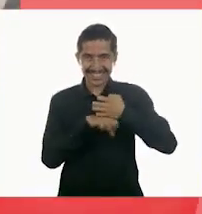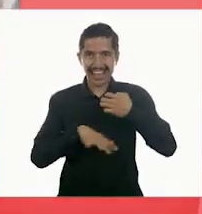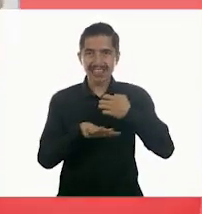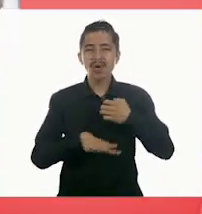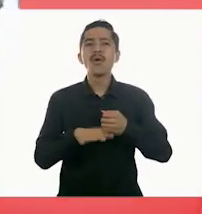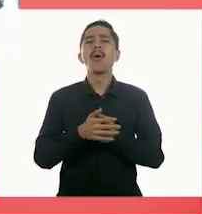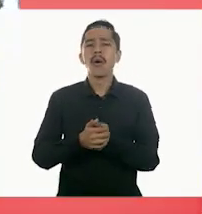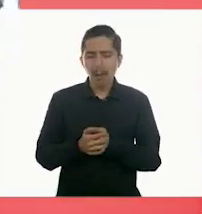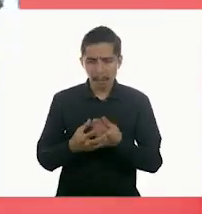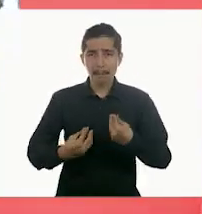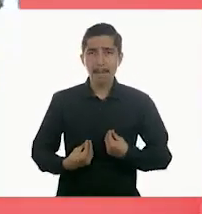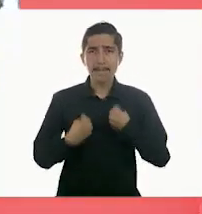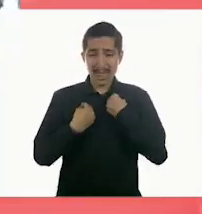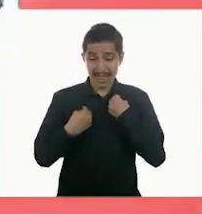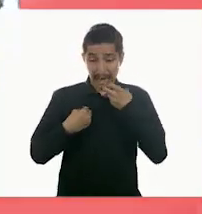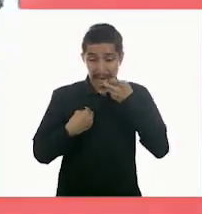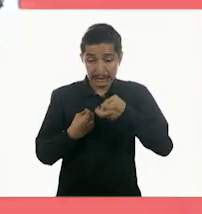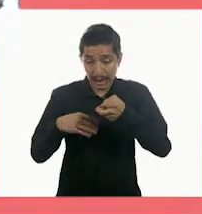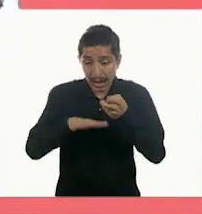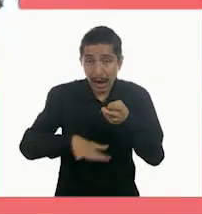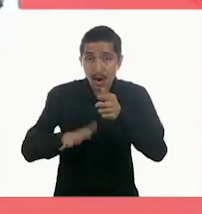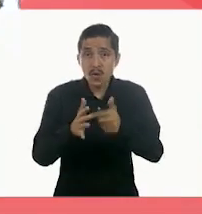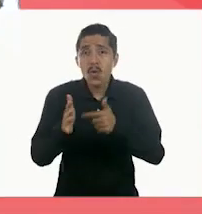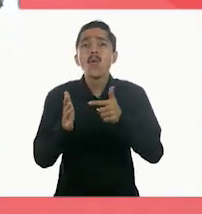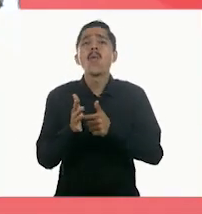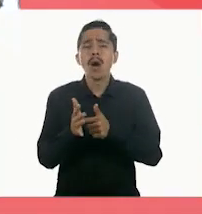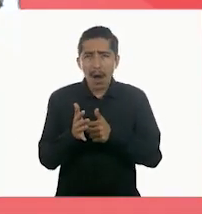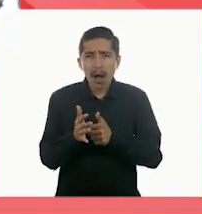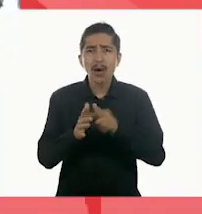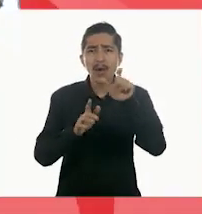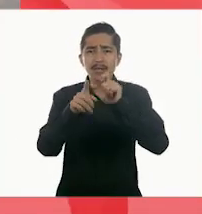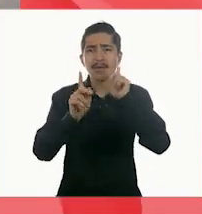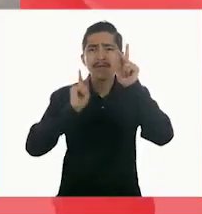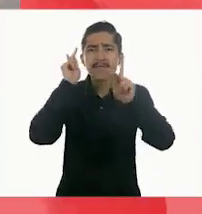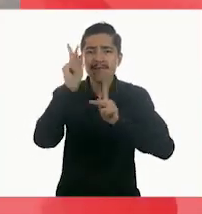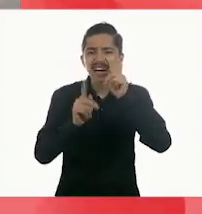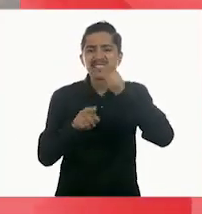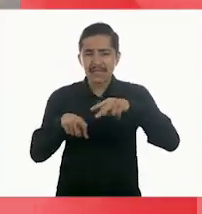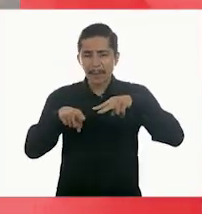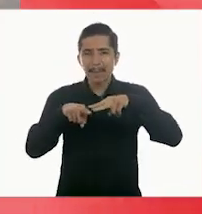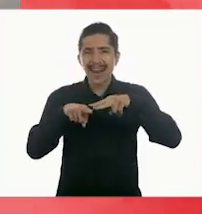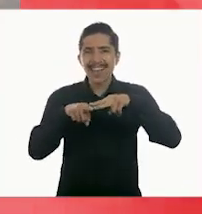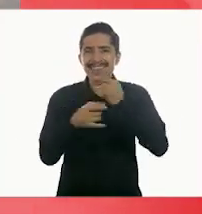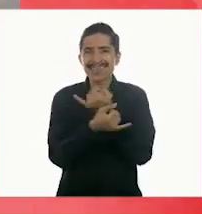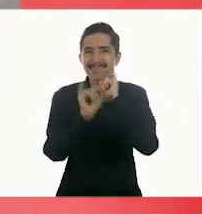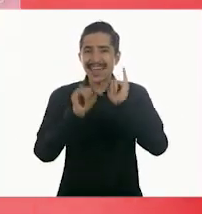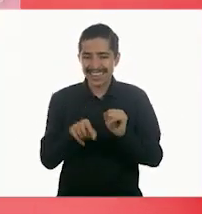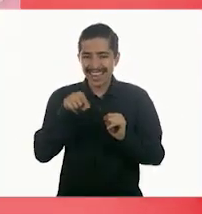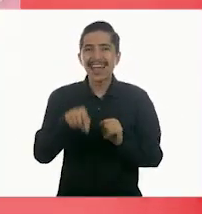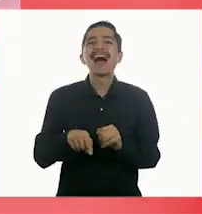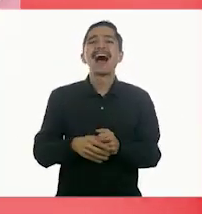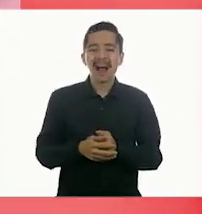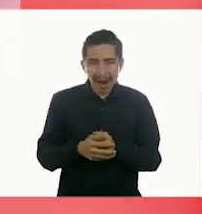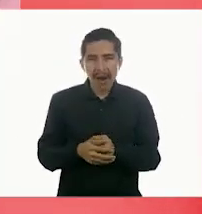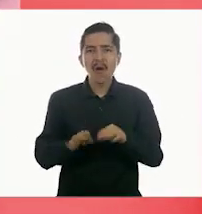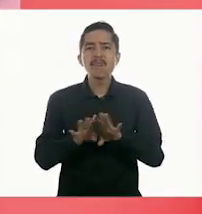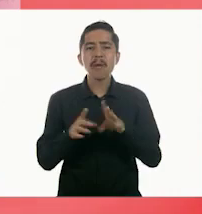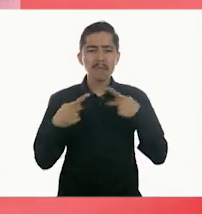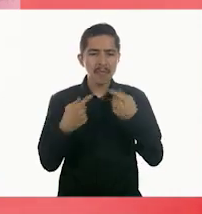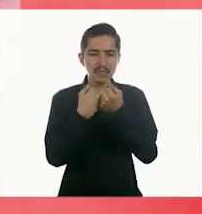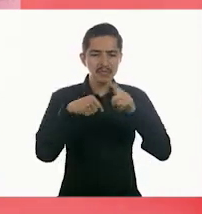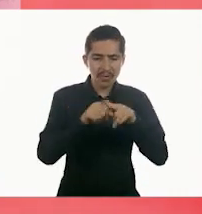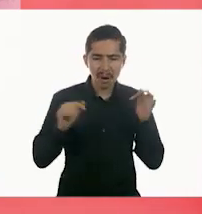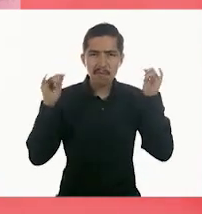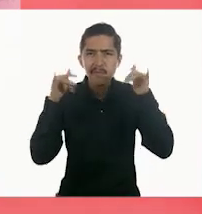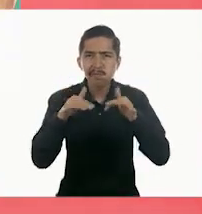La vida pujante de esta demarcación queda patente al visitar el Parque Independencia, zona de confluencia social donde